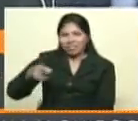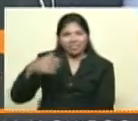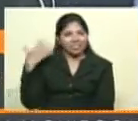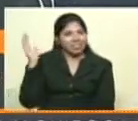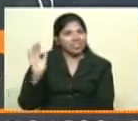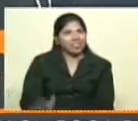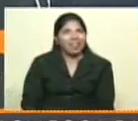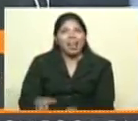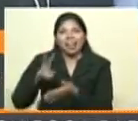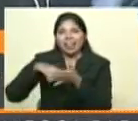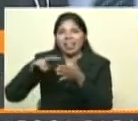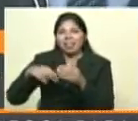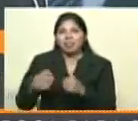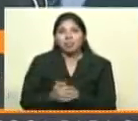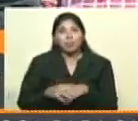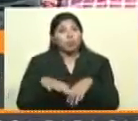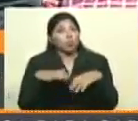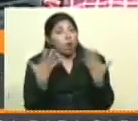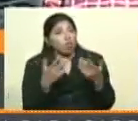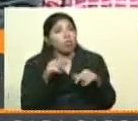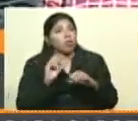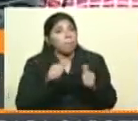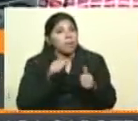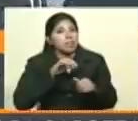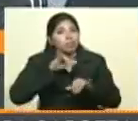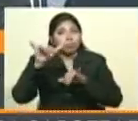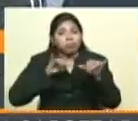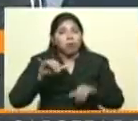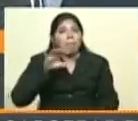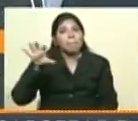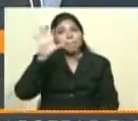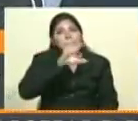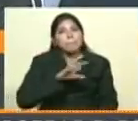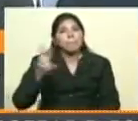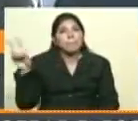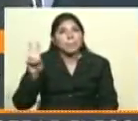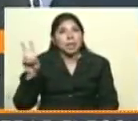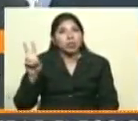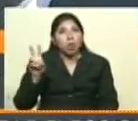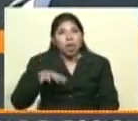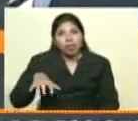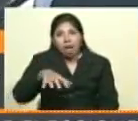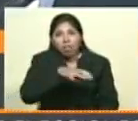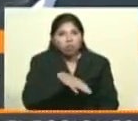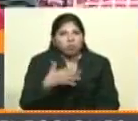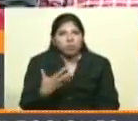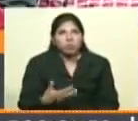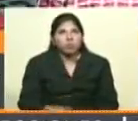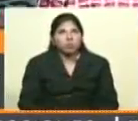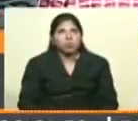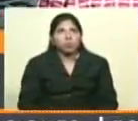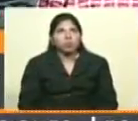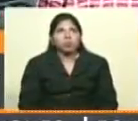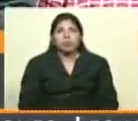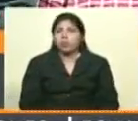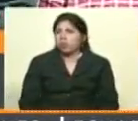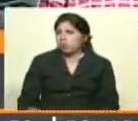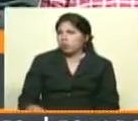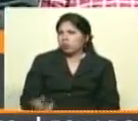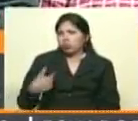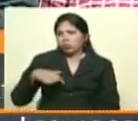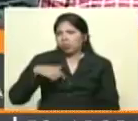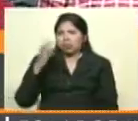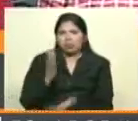¿cuándo comenzará a recorrer el país? Bueno, precisamente estamos... ¿Y si tiene algún debate pendiente con los candidatos? Nosotros estamos recorriendo el país todo el